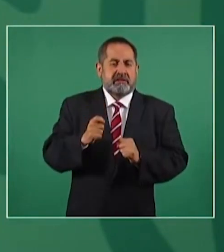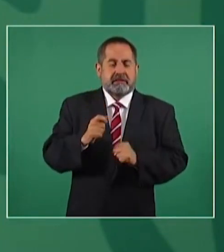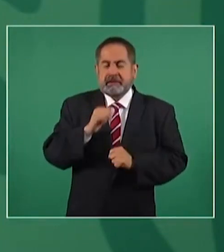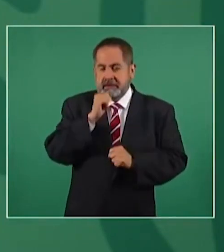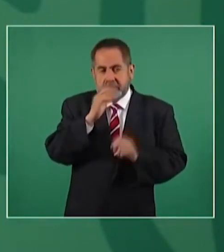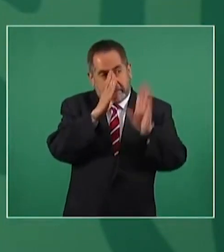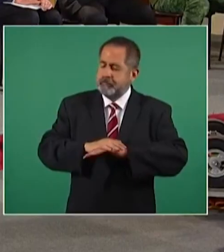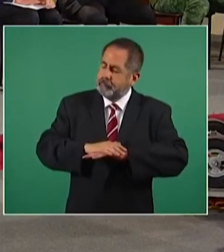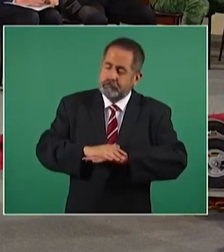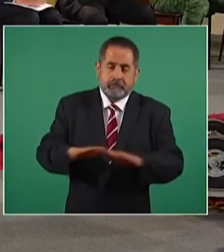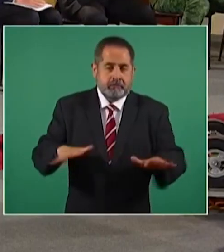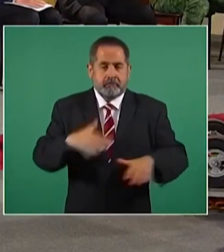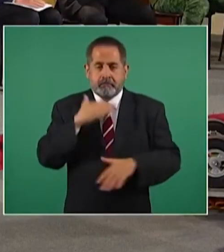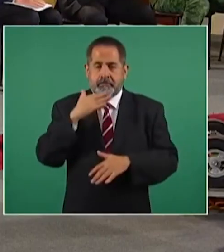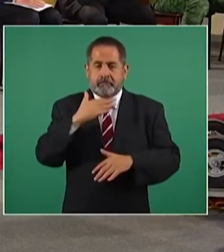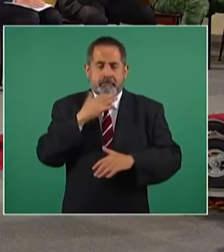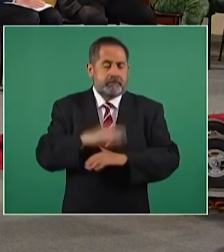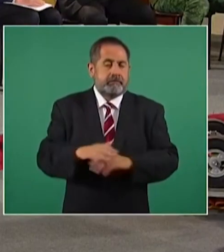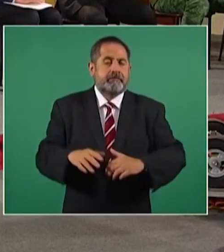se espía a nadie.